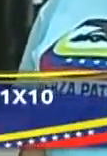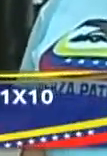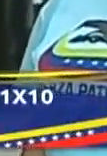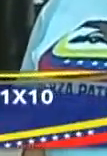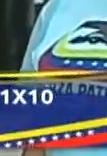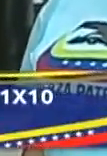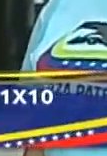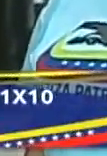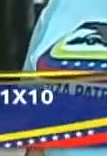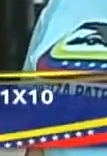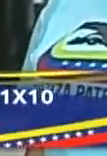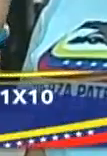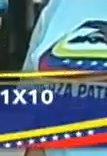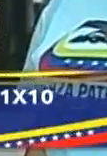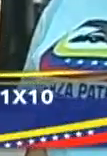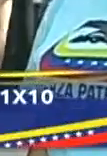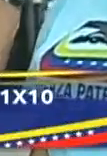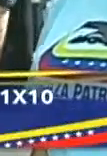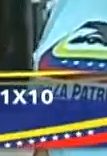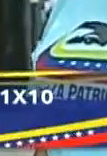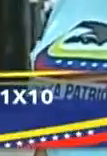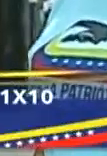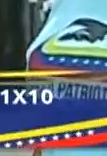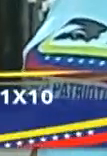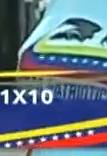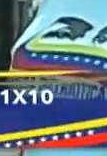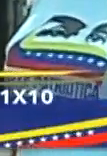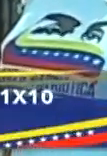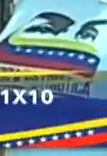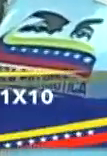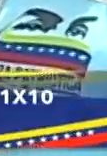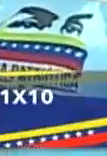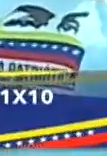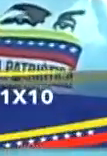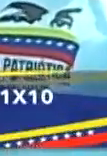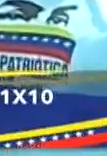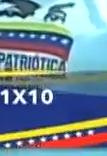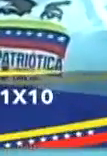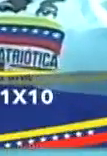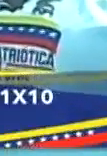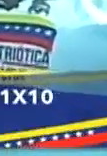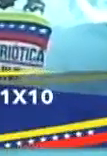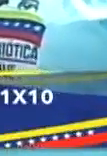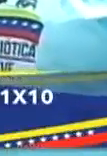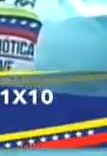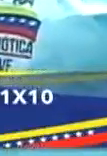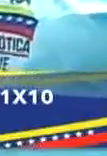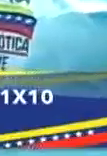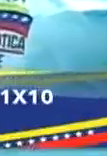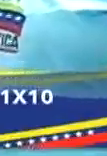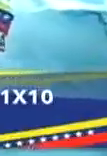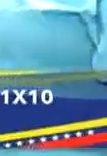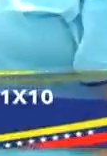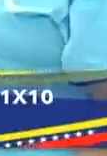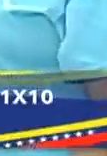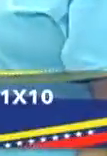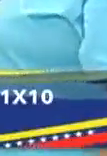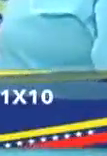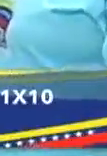nuestra institución. Aquí tenemos nuestros voceros de la Comuna El Panal 2021, el cual han formado parte Orly de todo.